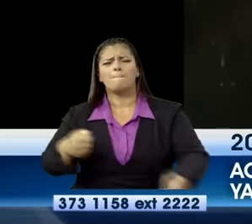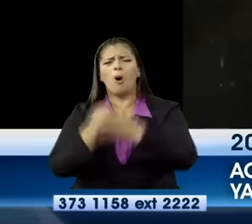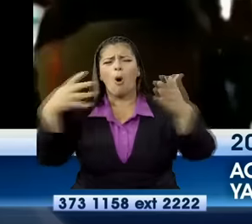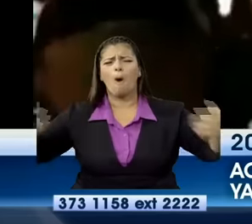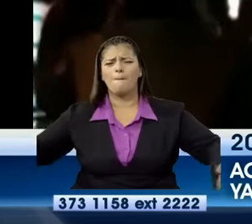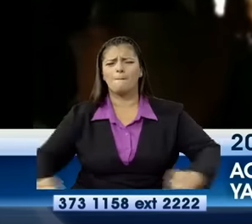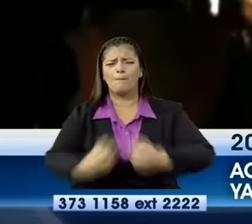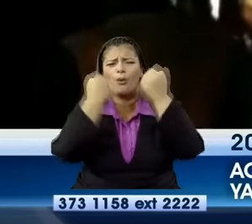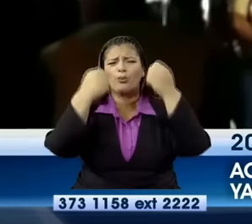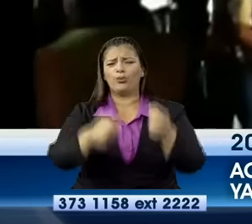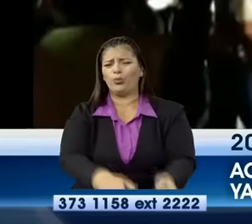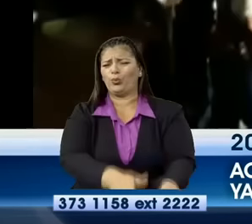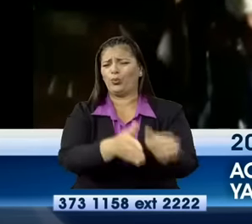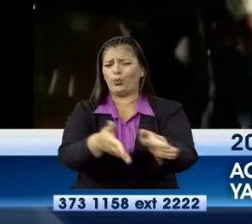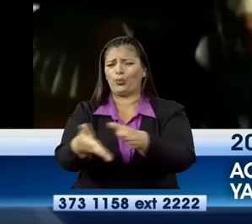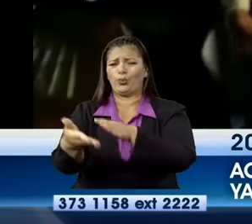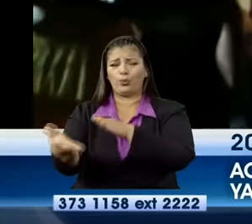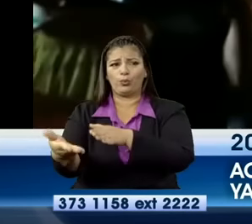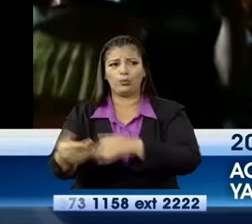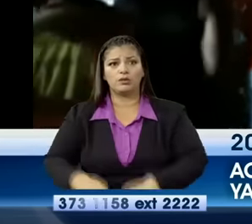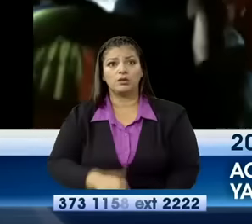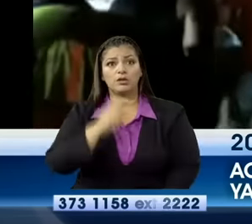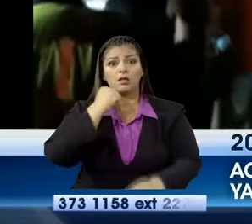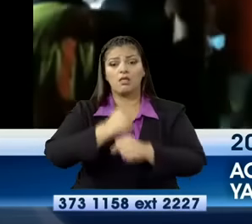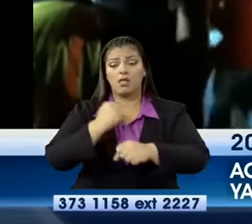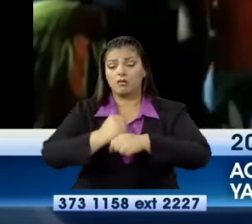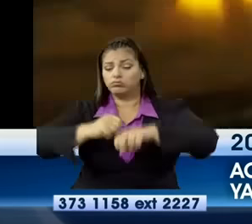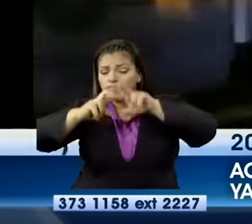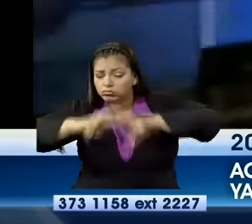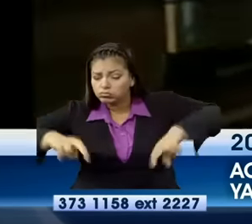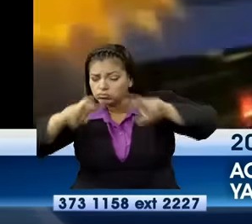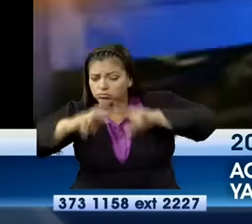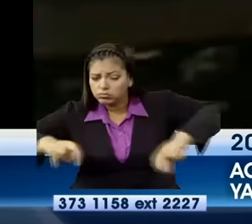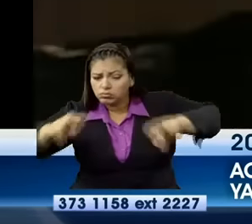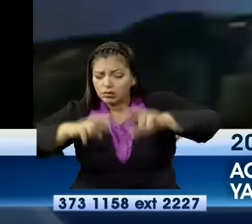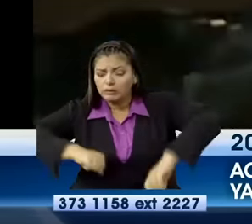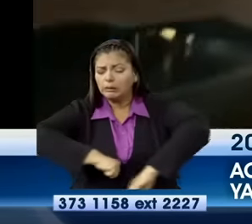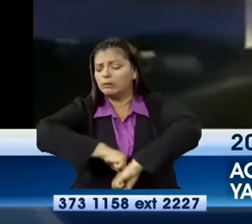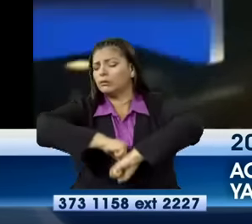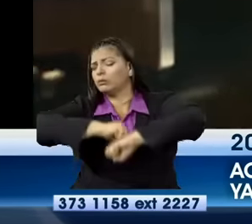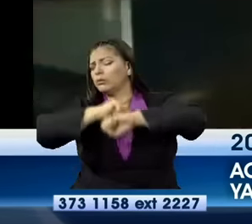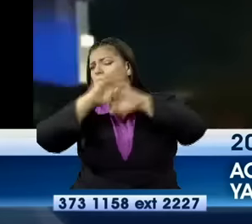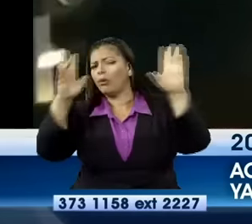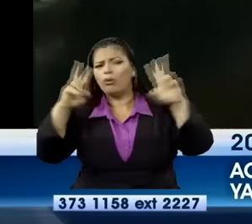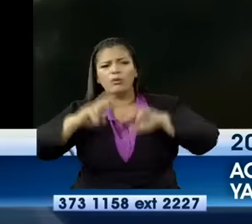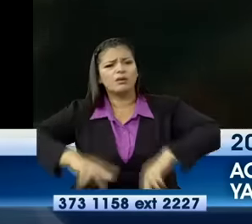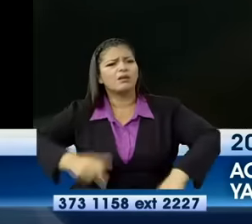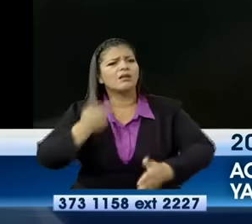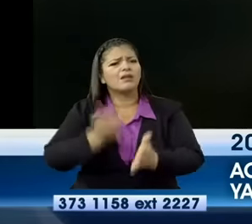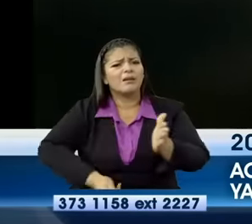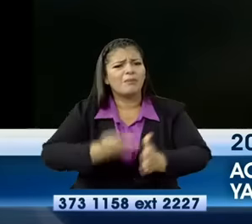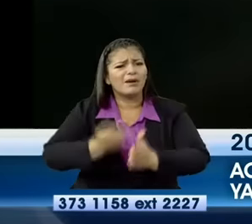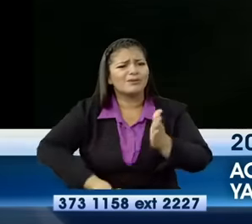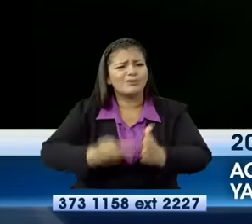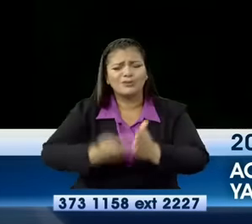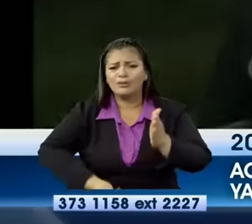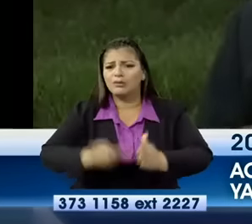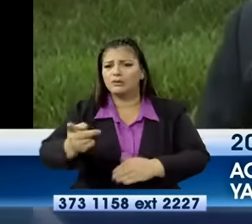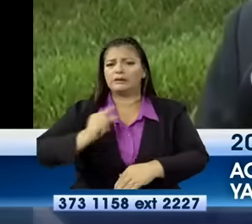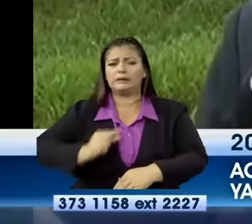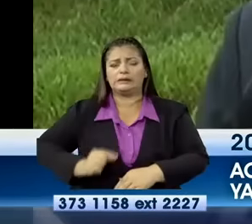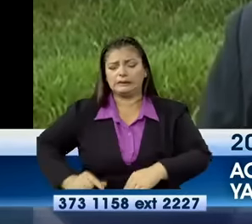año durante toda la madrugada se llevaron a cabo las investigaciones Respecto a los sucedido